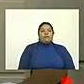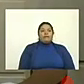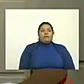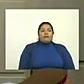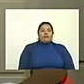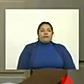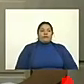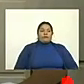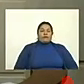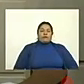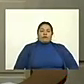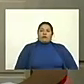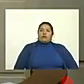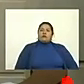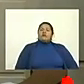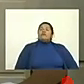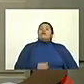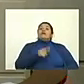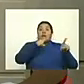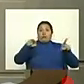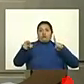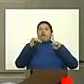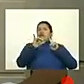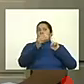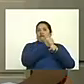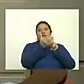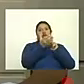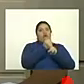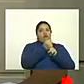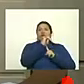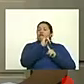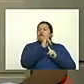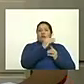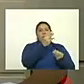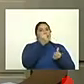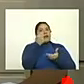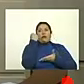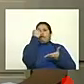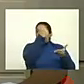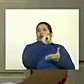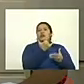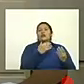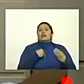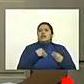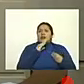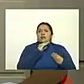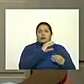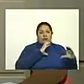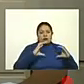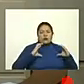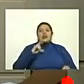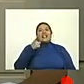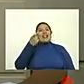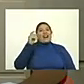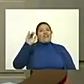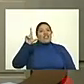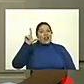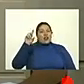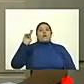¿Allí qué funcionarios hemos detectado que reciben dinero? El señor Gabriel García